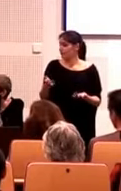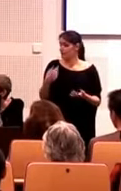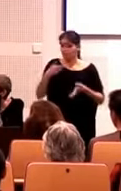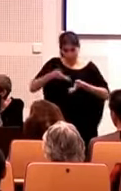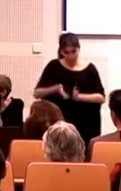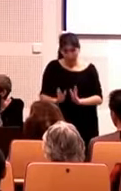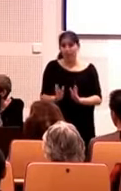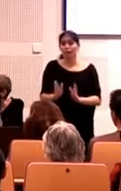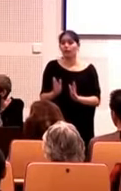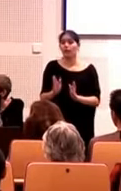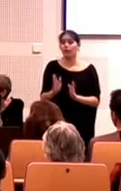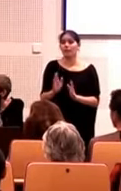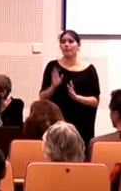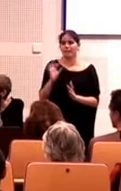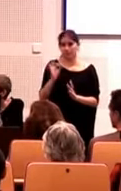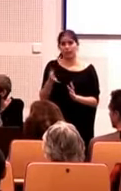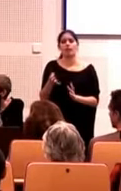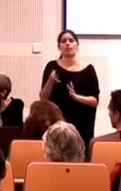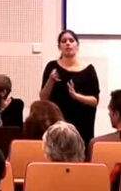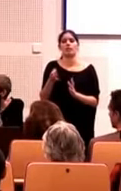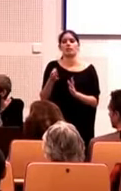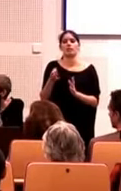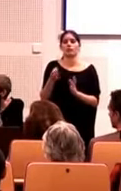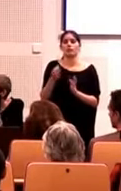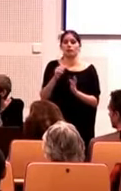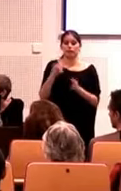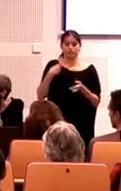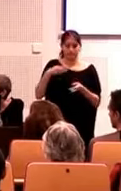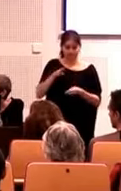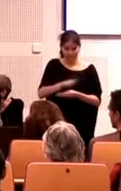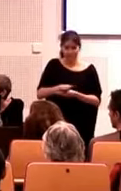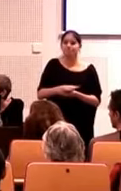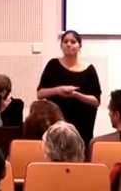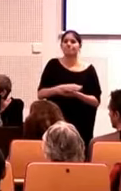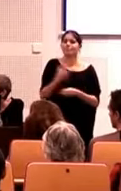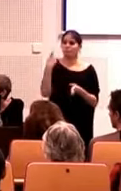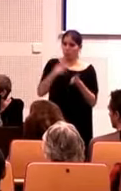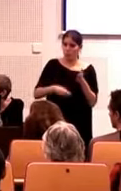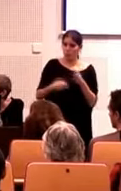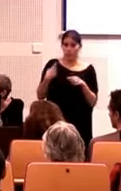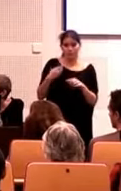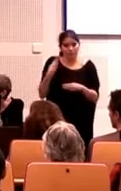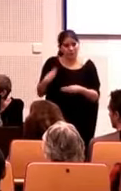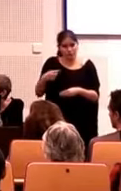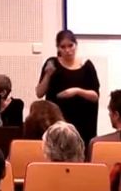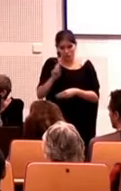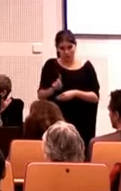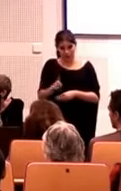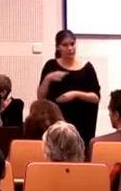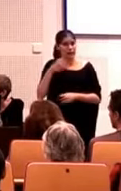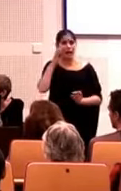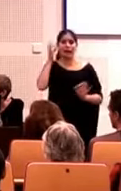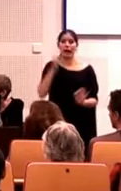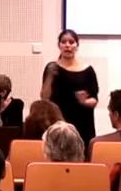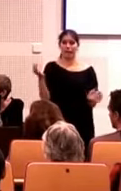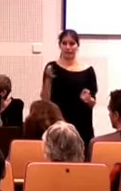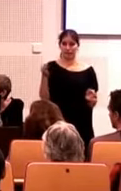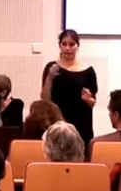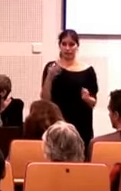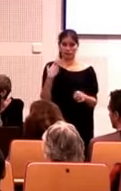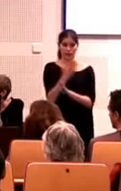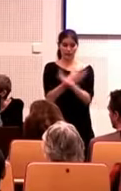hija. Fue muy duro criarla, porque bueno, no es lo mismo. Tenemos que ser realistas, tenemos una